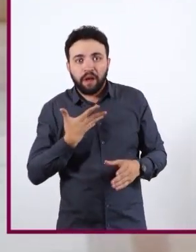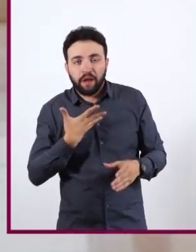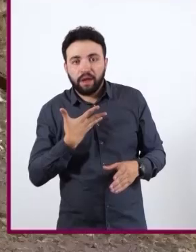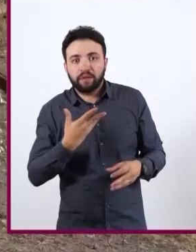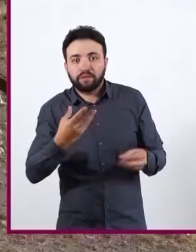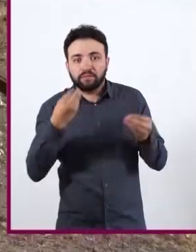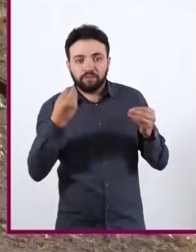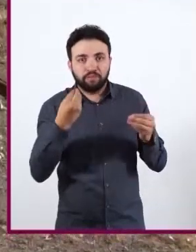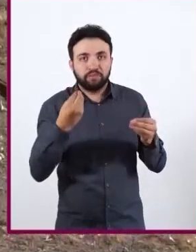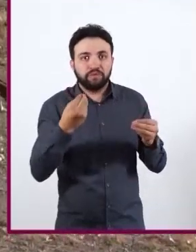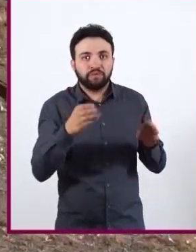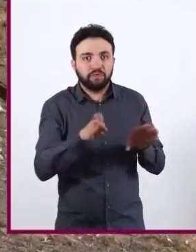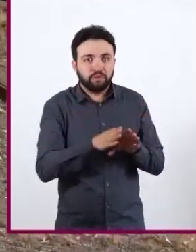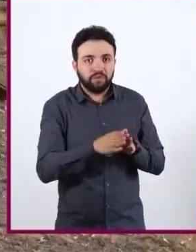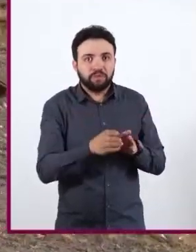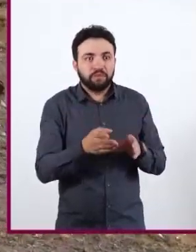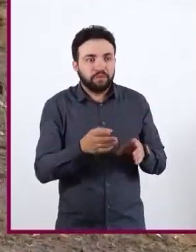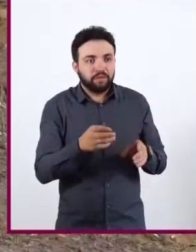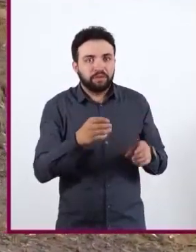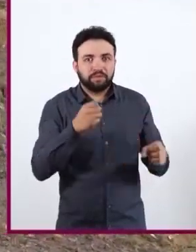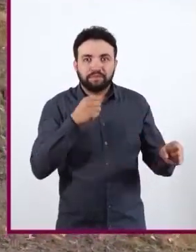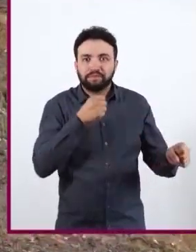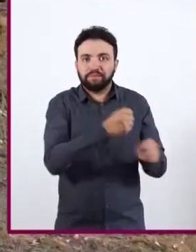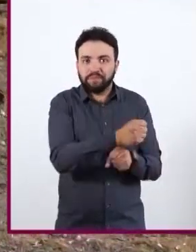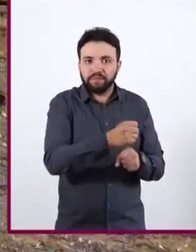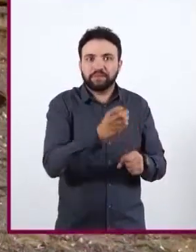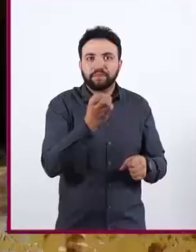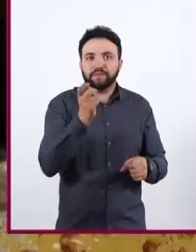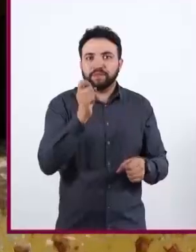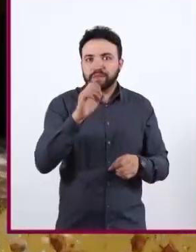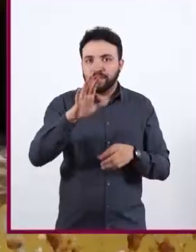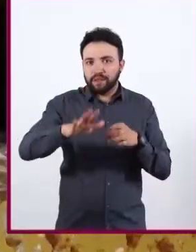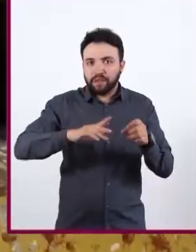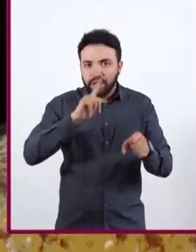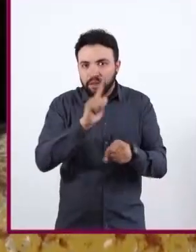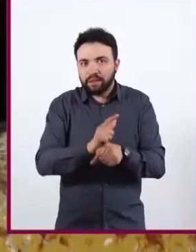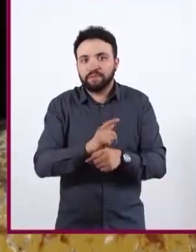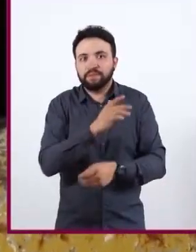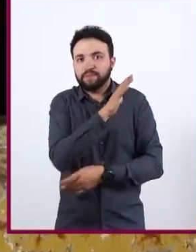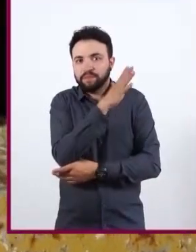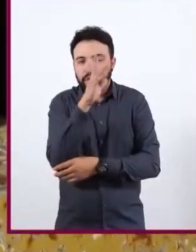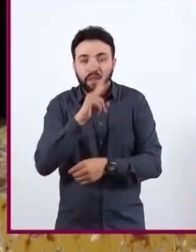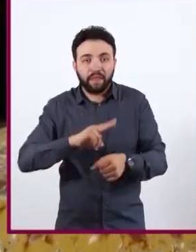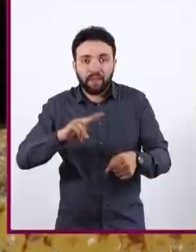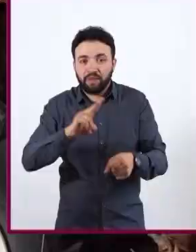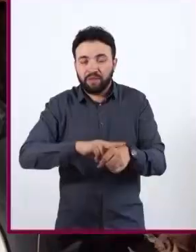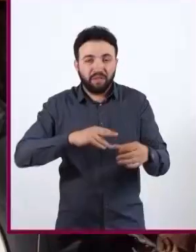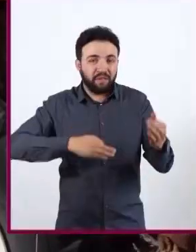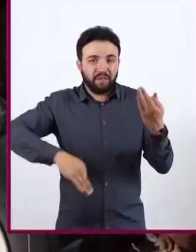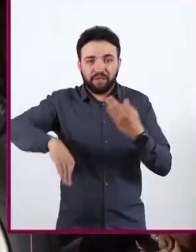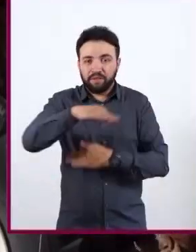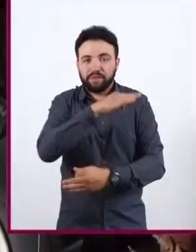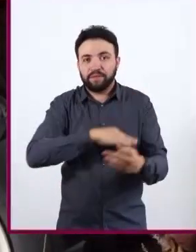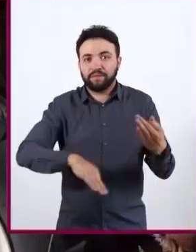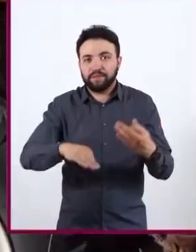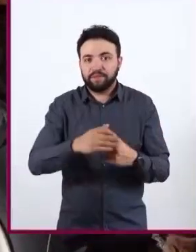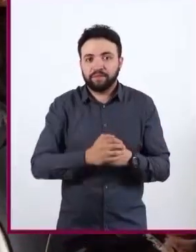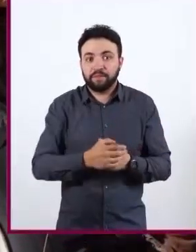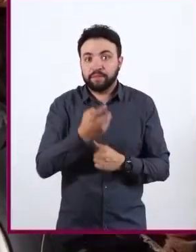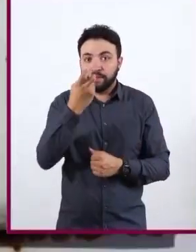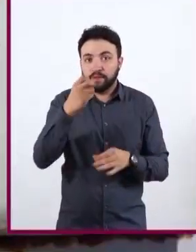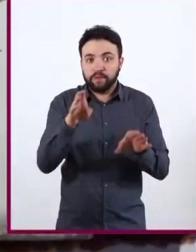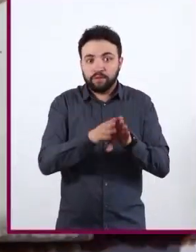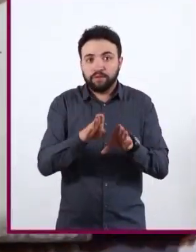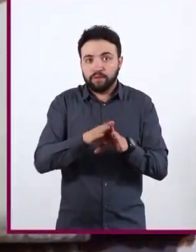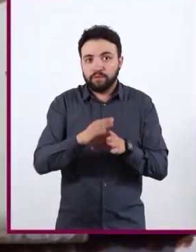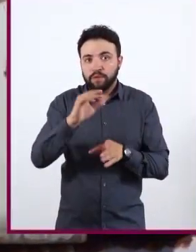en la naturaleza a través de la evolución, y eso, pues, justo el concepto de